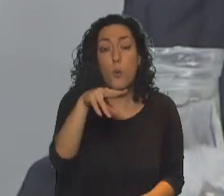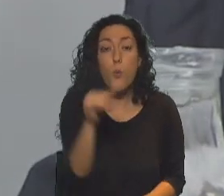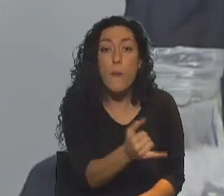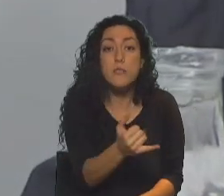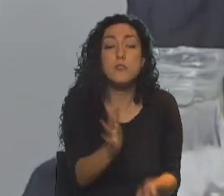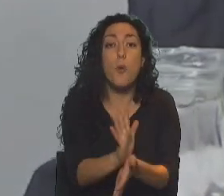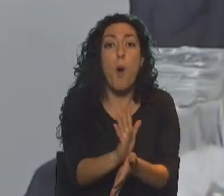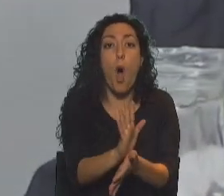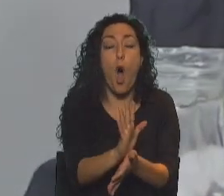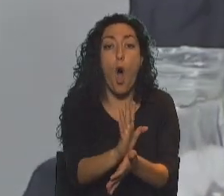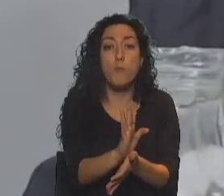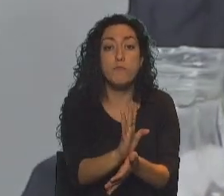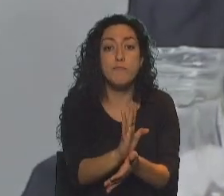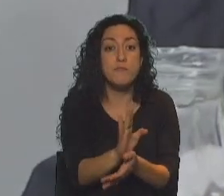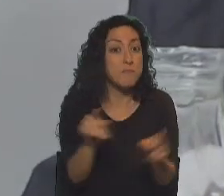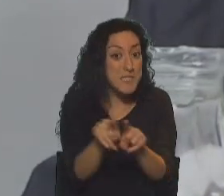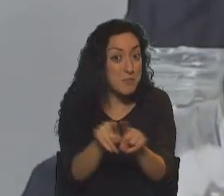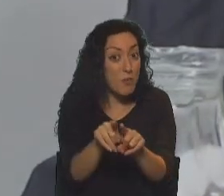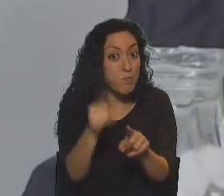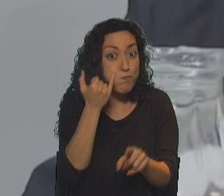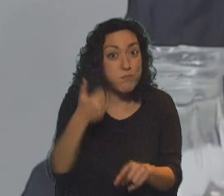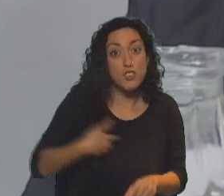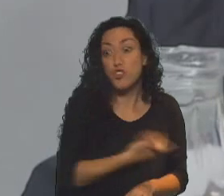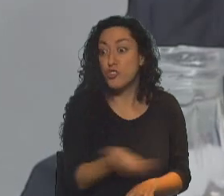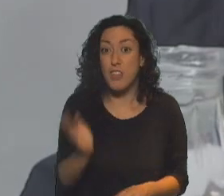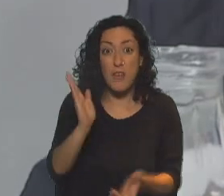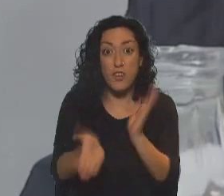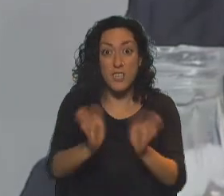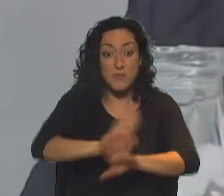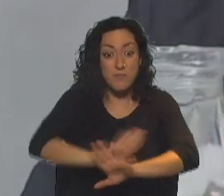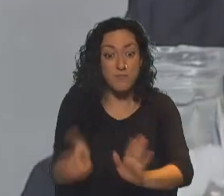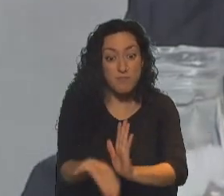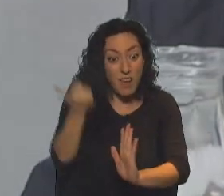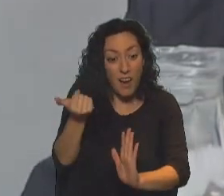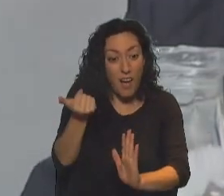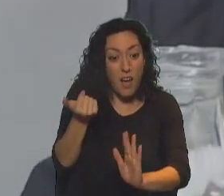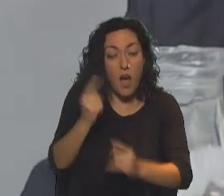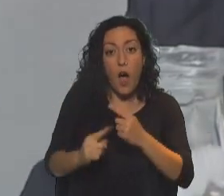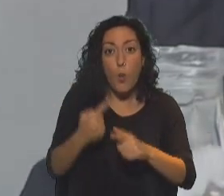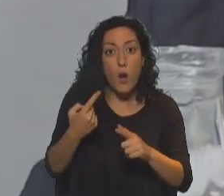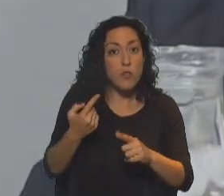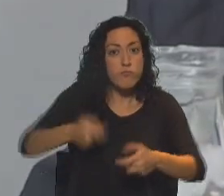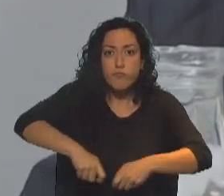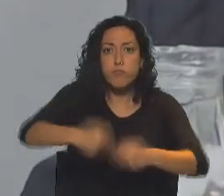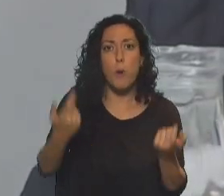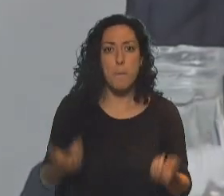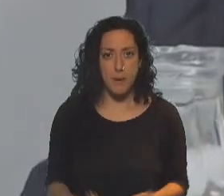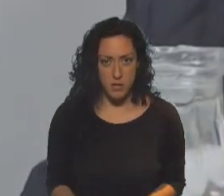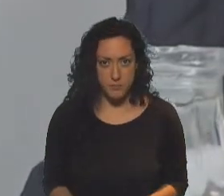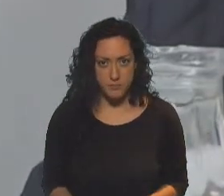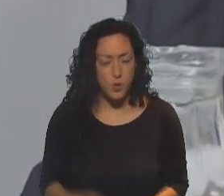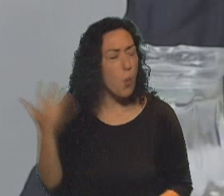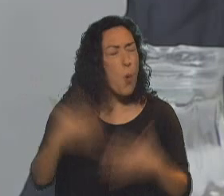ruptura de eso que tenemos que volver a reconstruir urgentemente. Porque